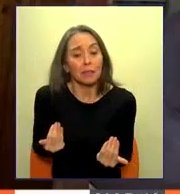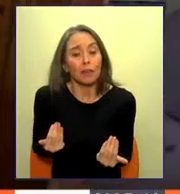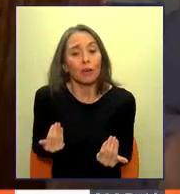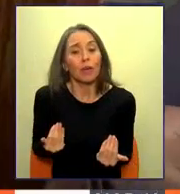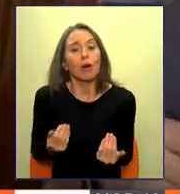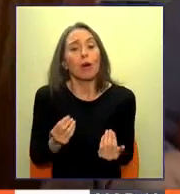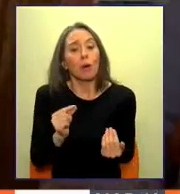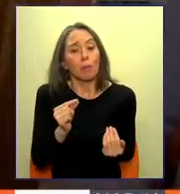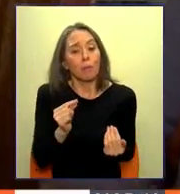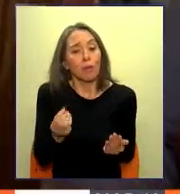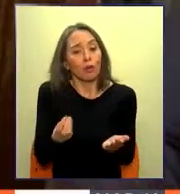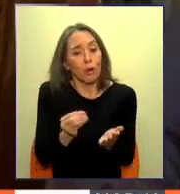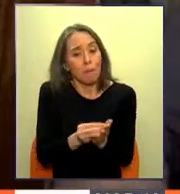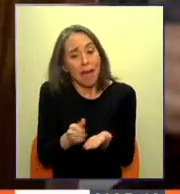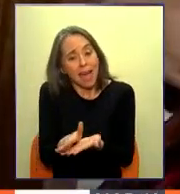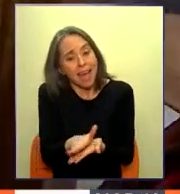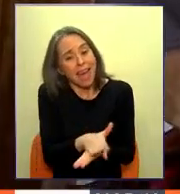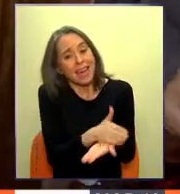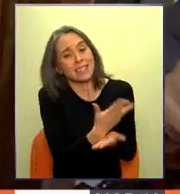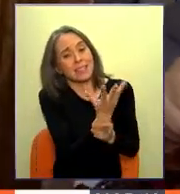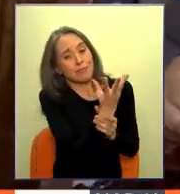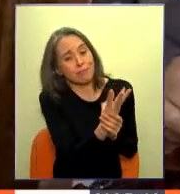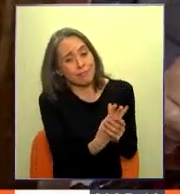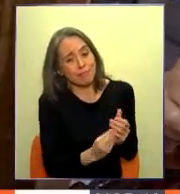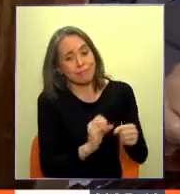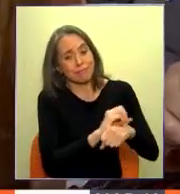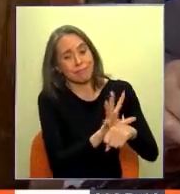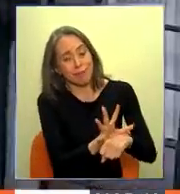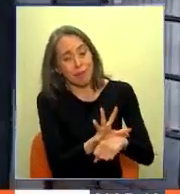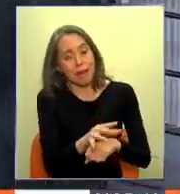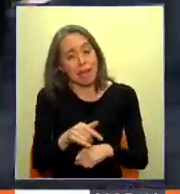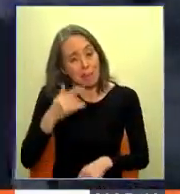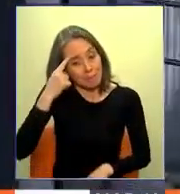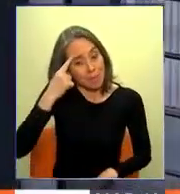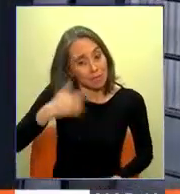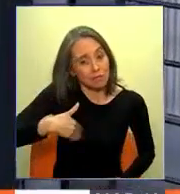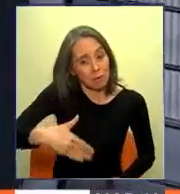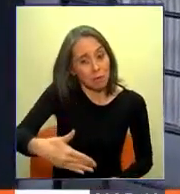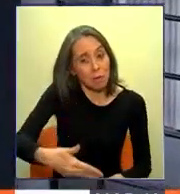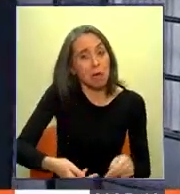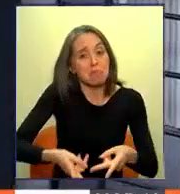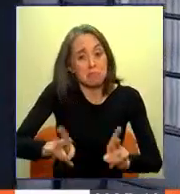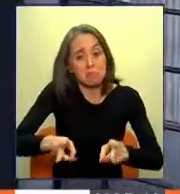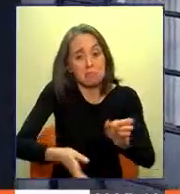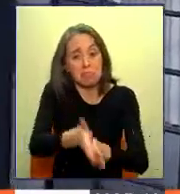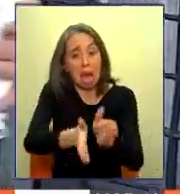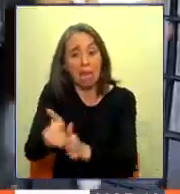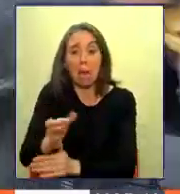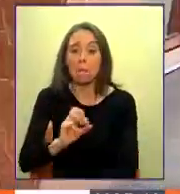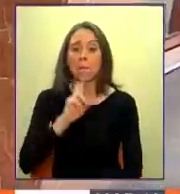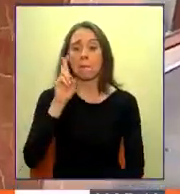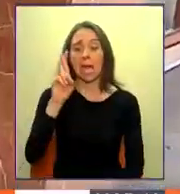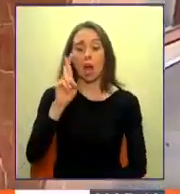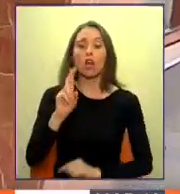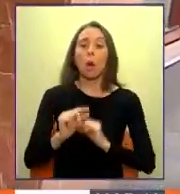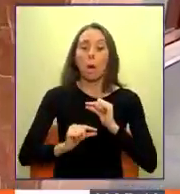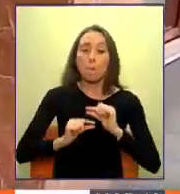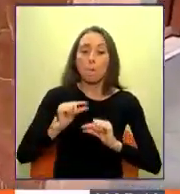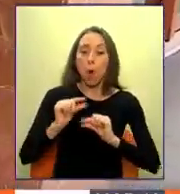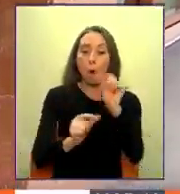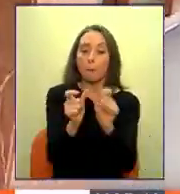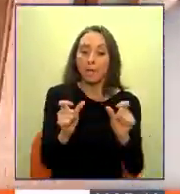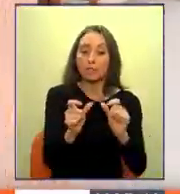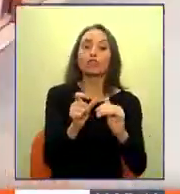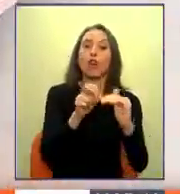pasara un poco más porque esto yo creo que va a ser peor. El desconfinamiento gradual en la región de Los Ríos